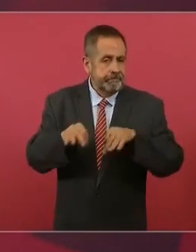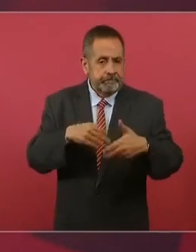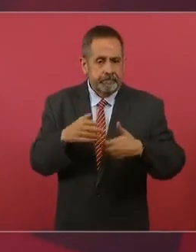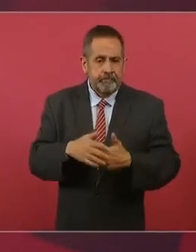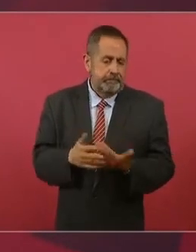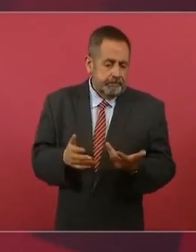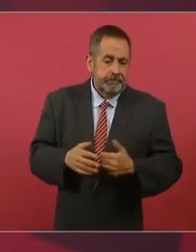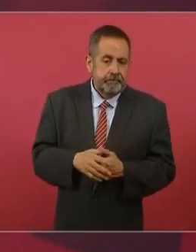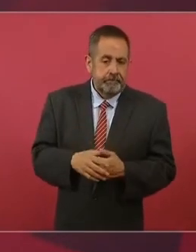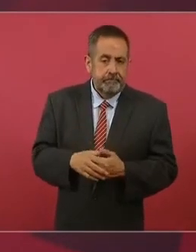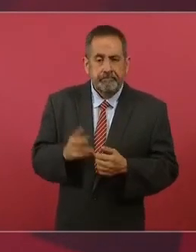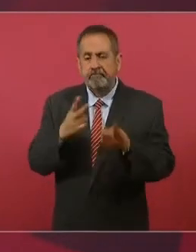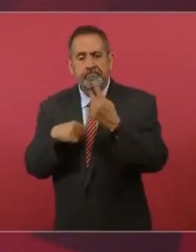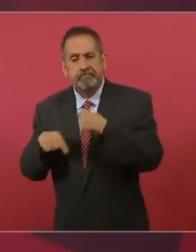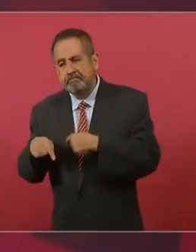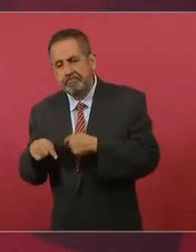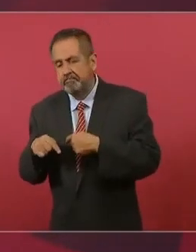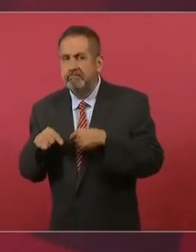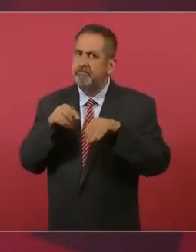social,